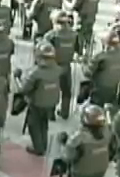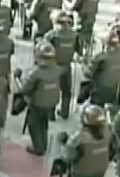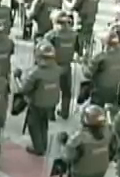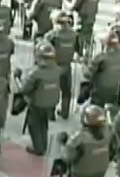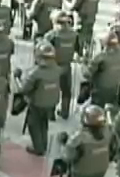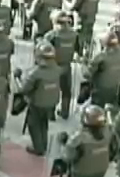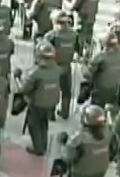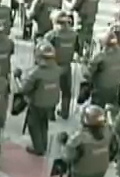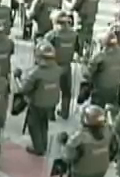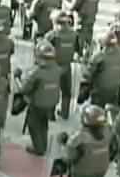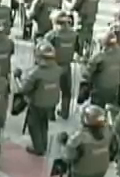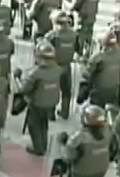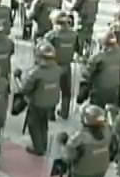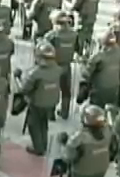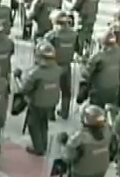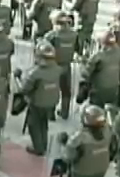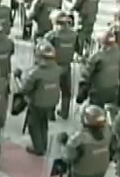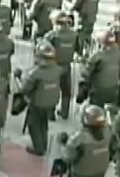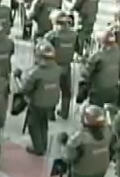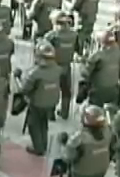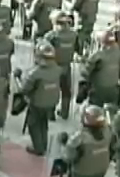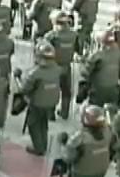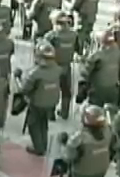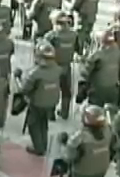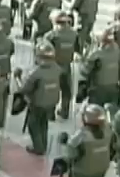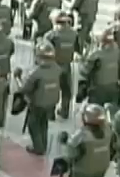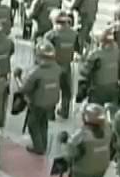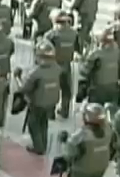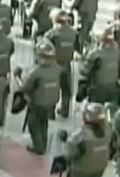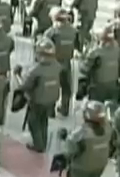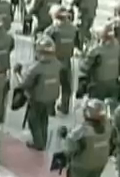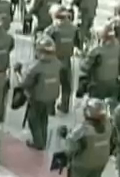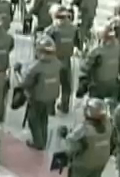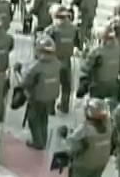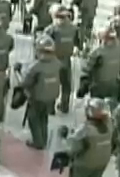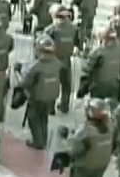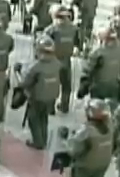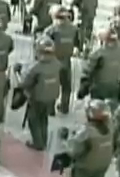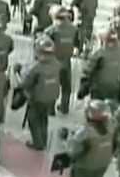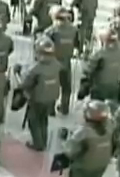paz y la estabilidad democrática en la nación. Es la información